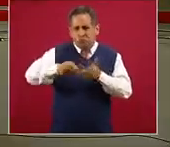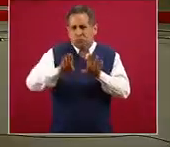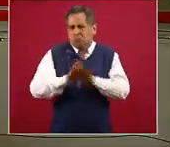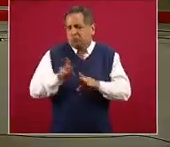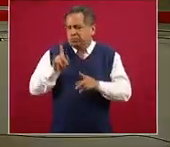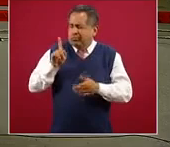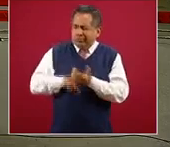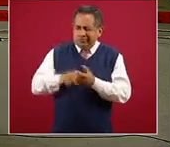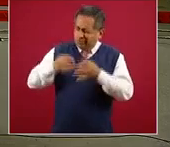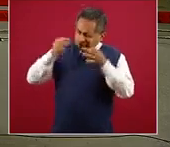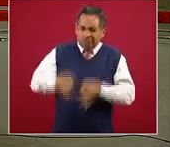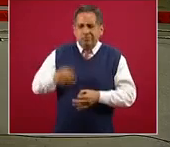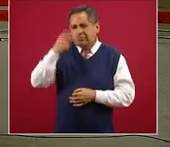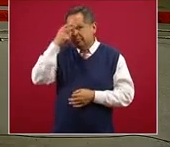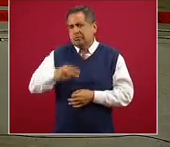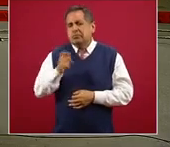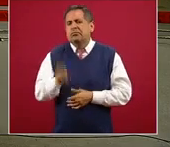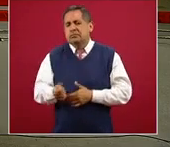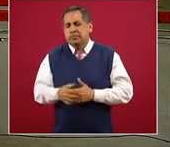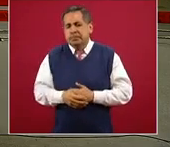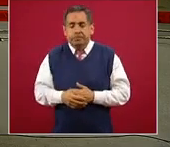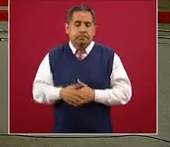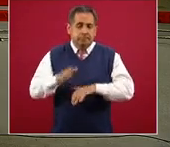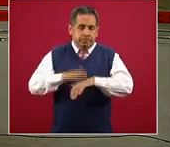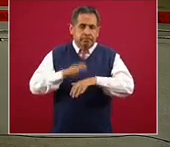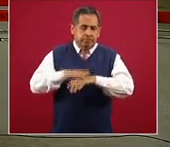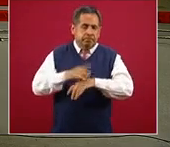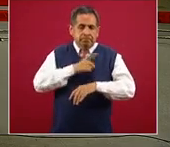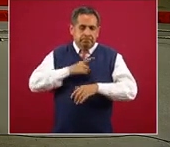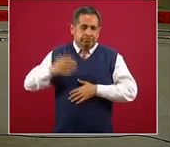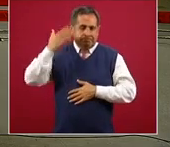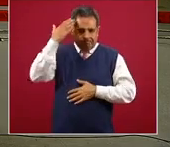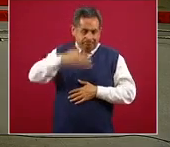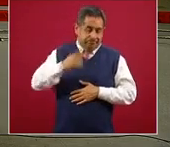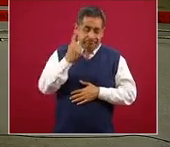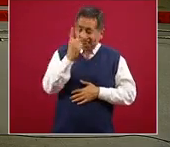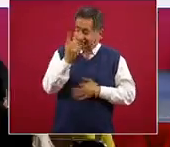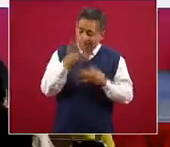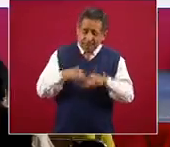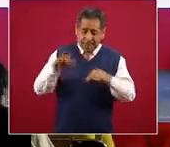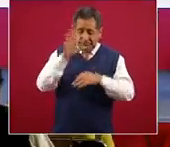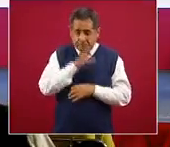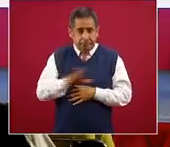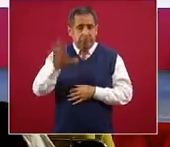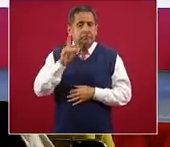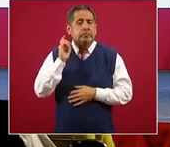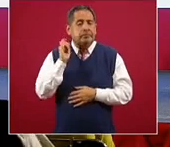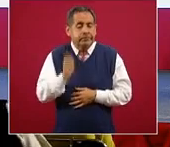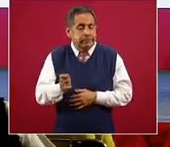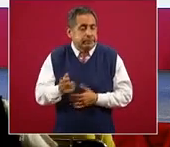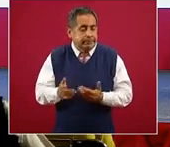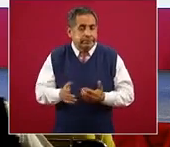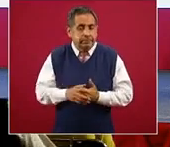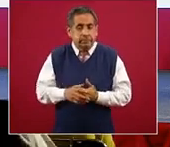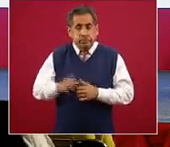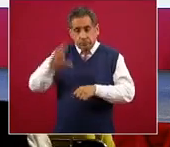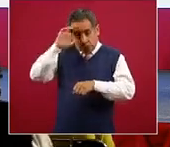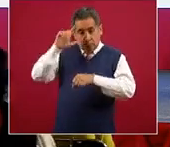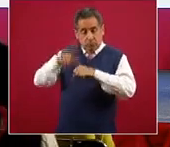Adelante. Es importante reconocer algo excepcional, que las